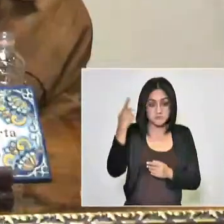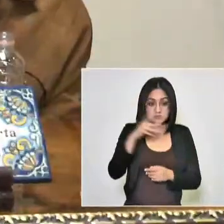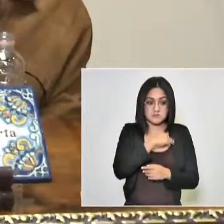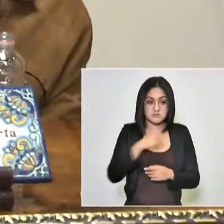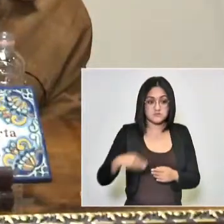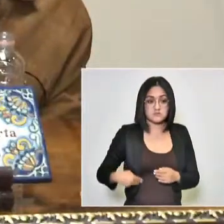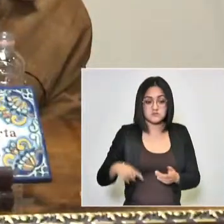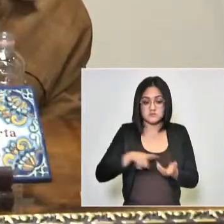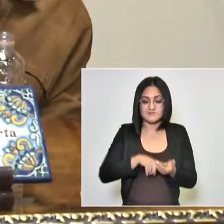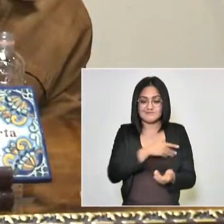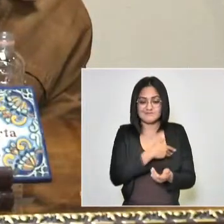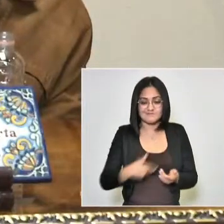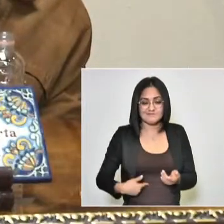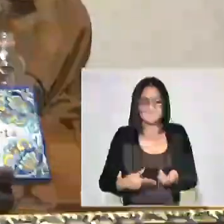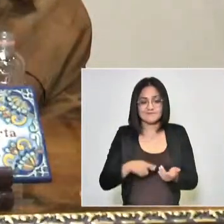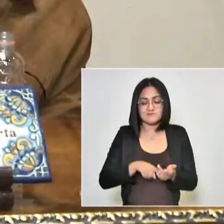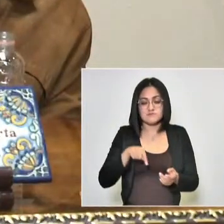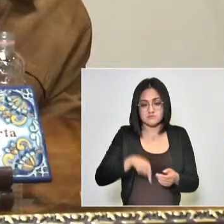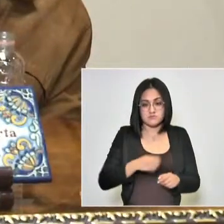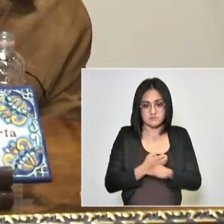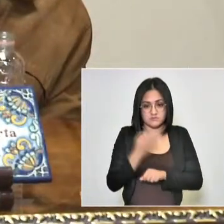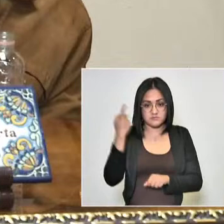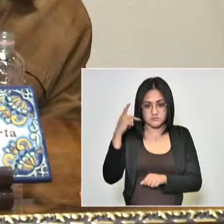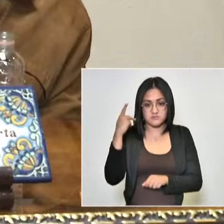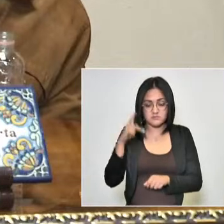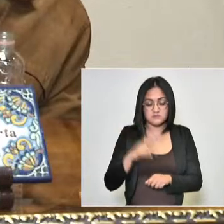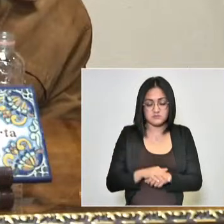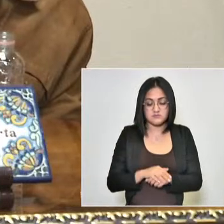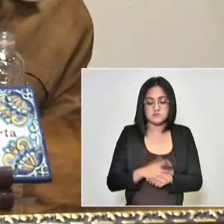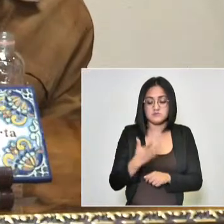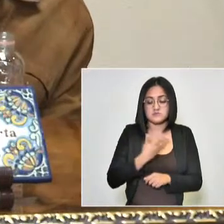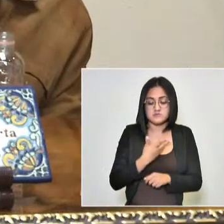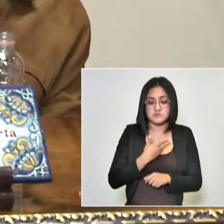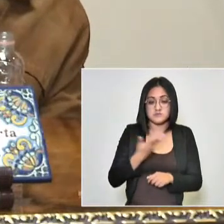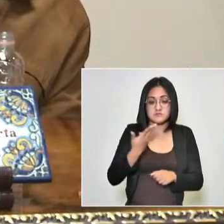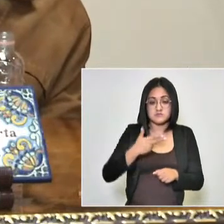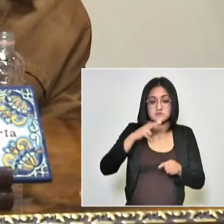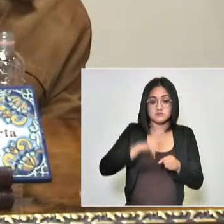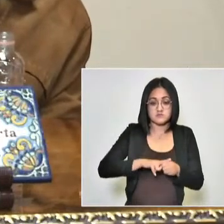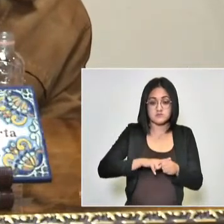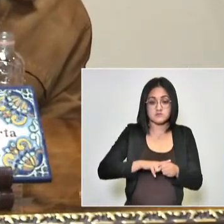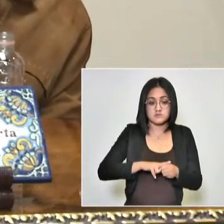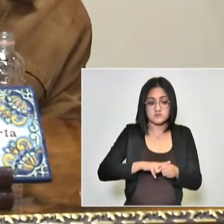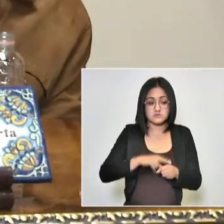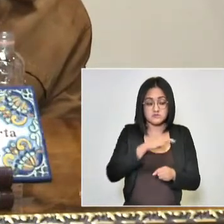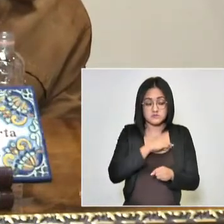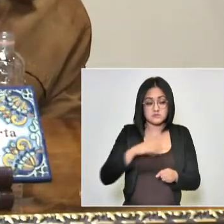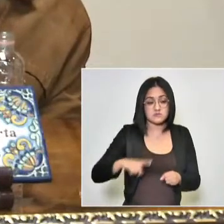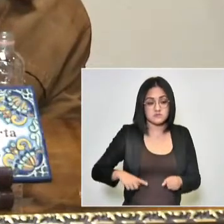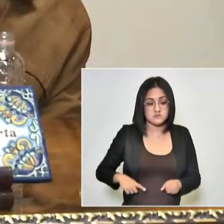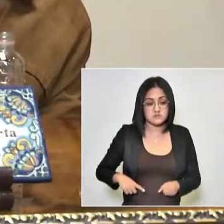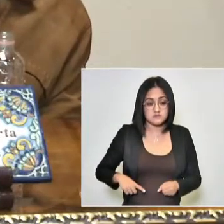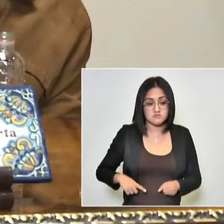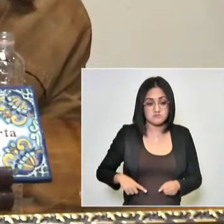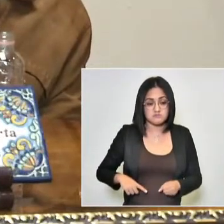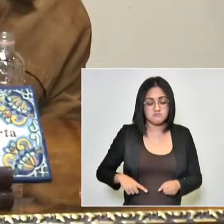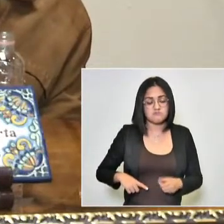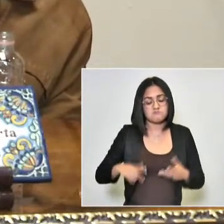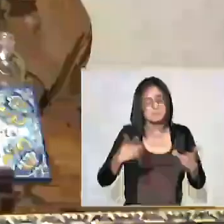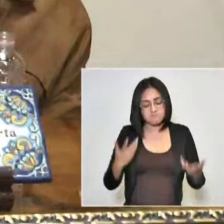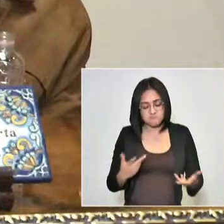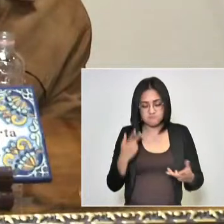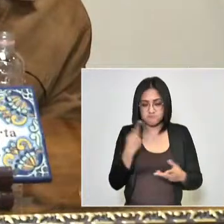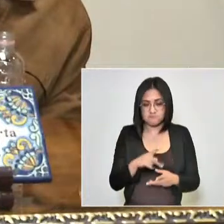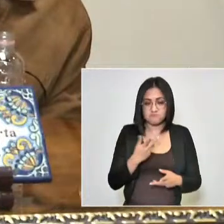en el interior del estado tienen hospital municipal, sostienen